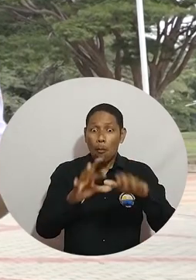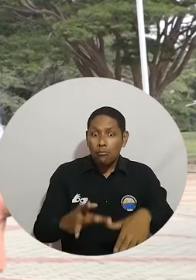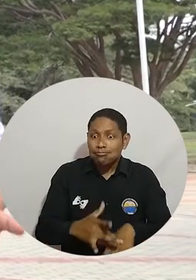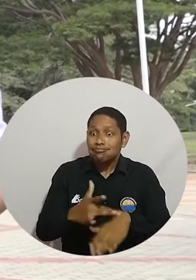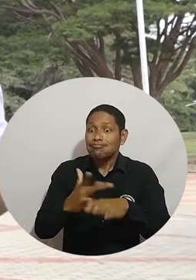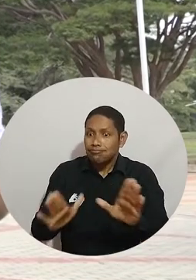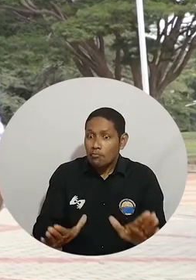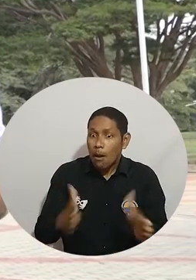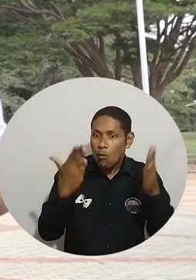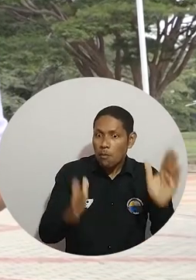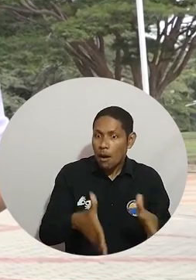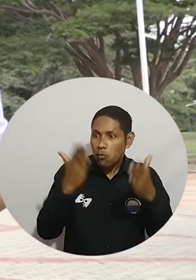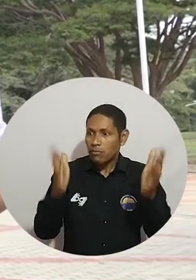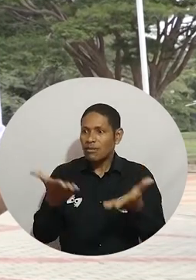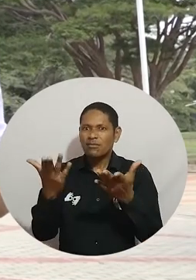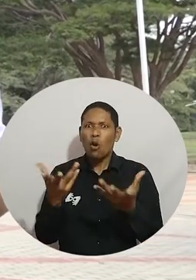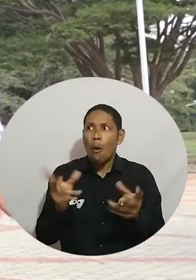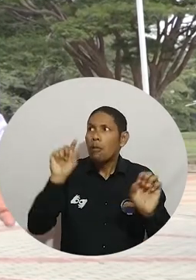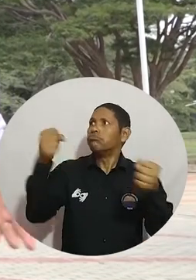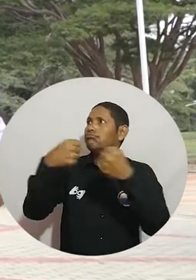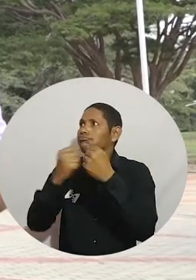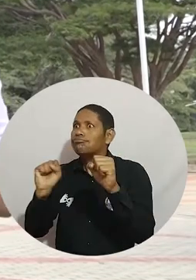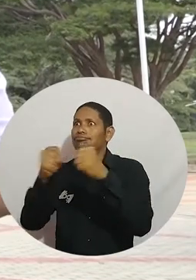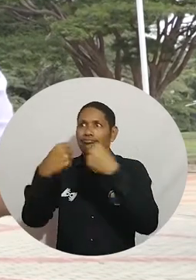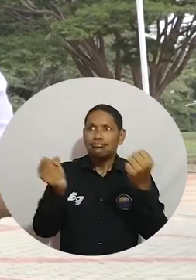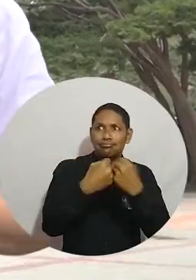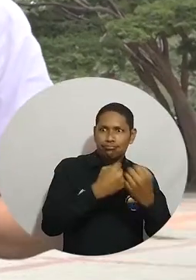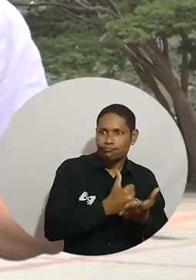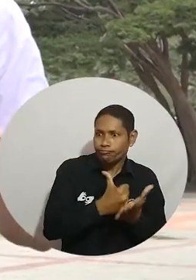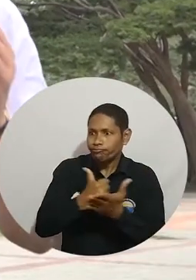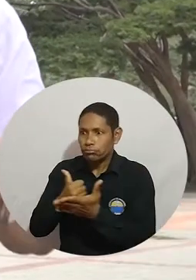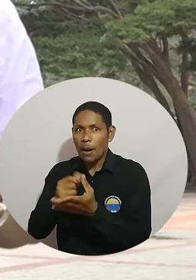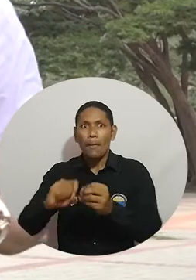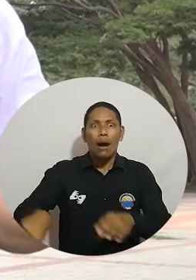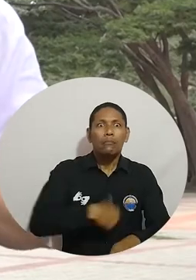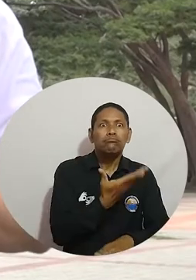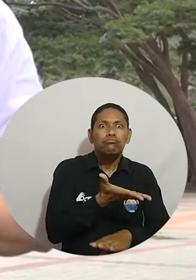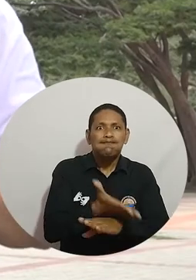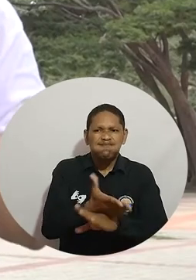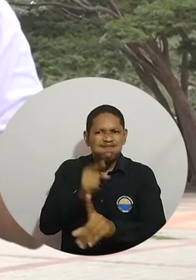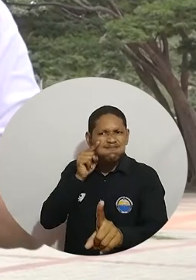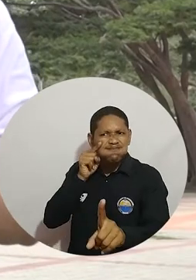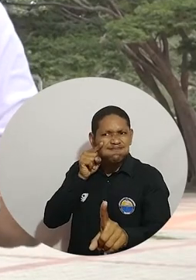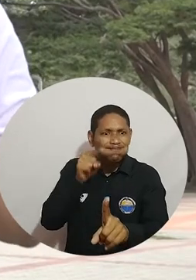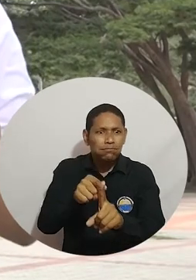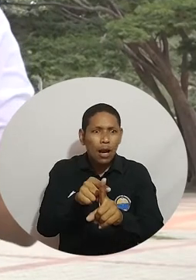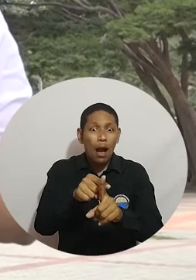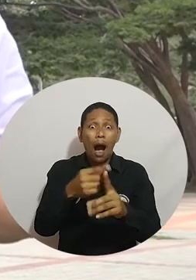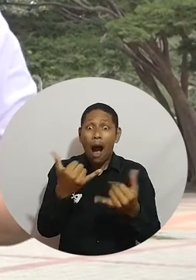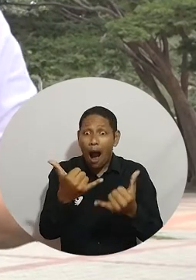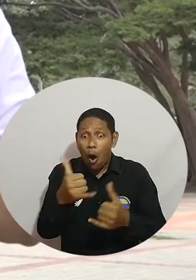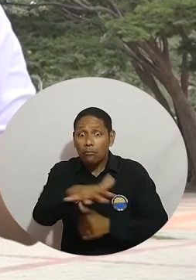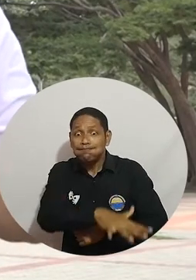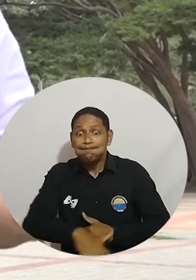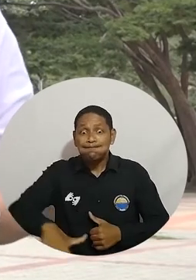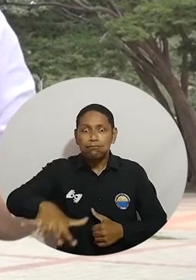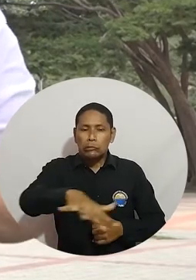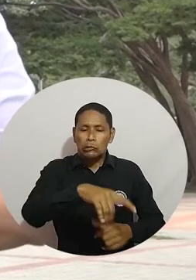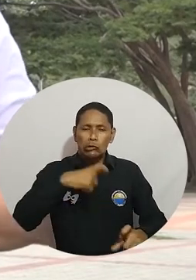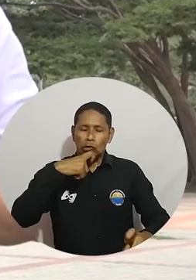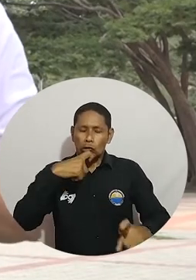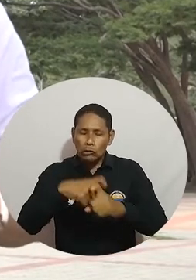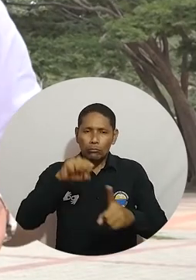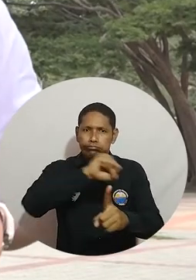también incentivándonos a ser cada día mejores a través de este tipo de convenios y generando sobre todo propuestas que apunten a dar respuesta a los